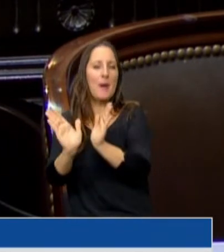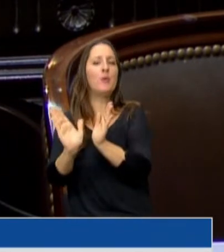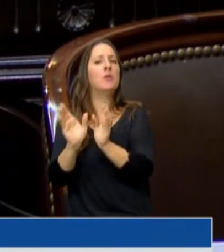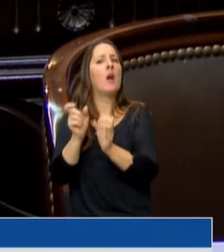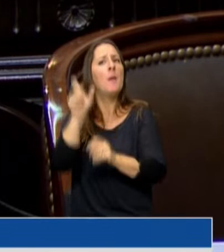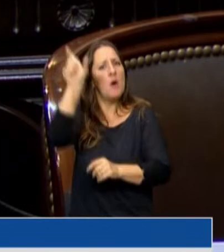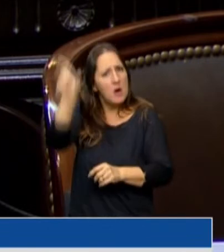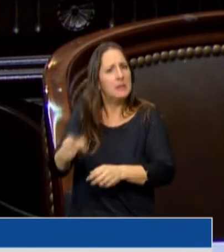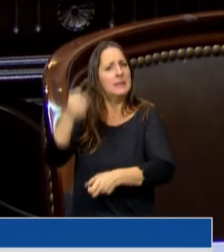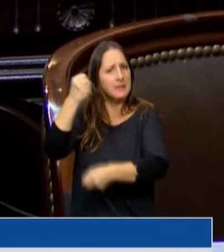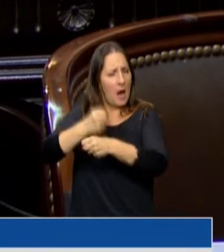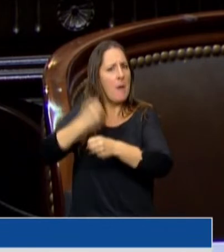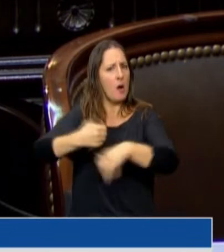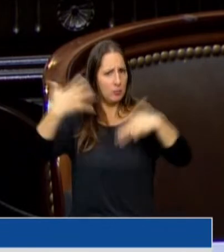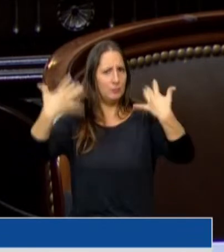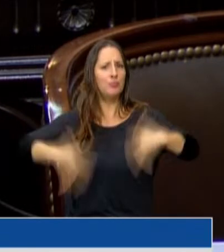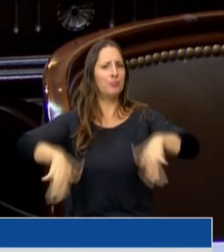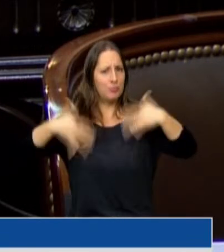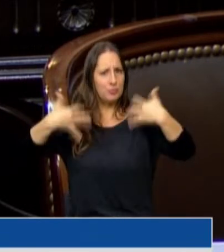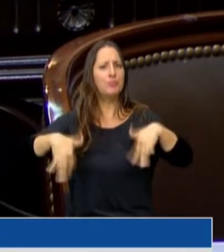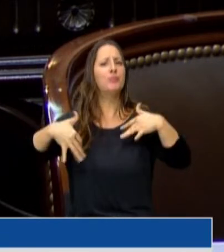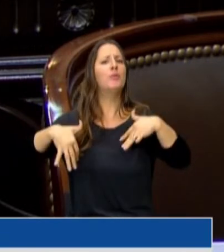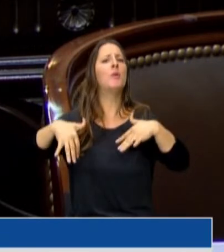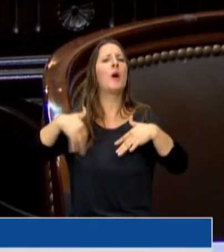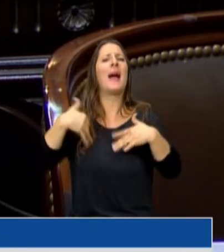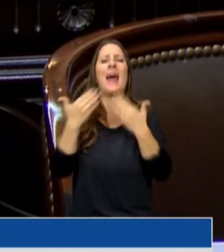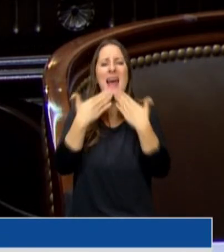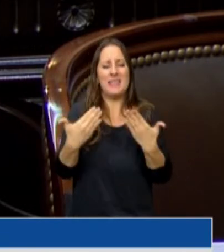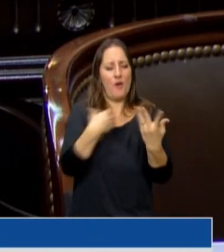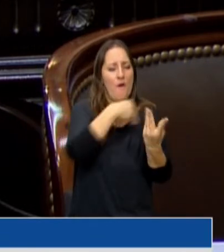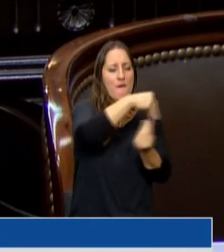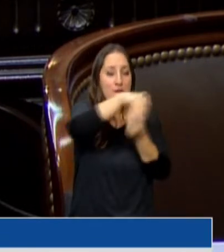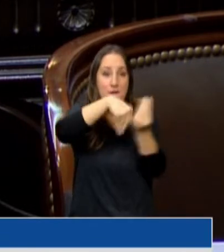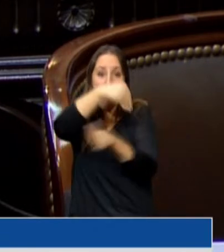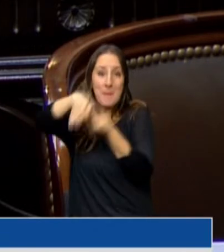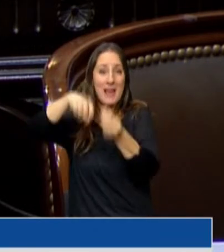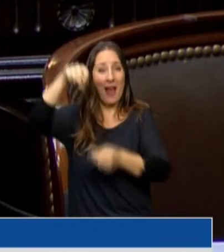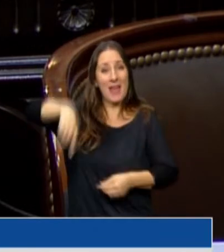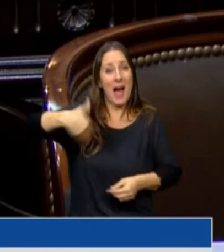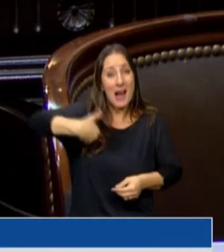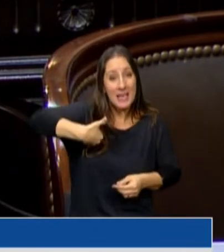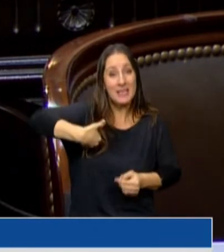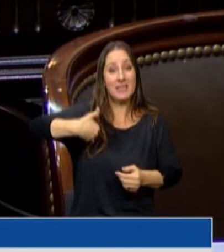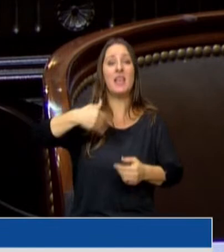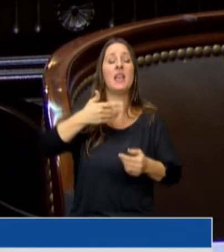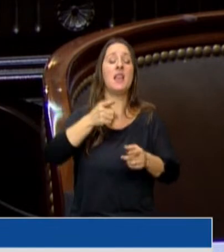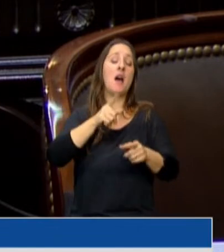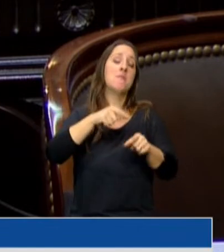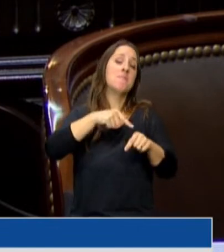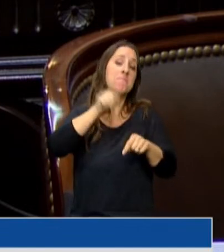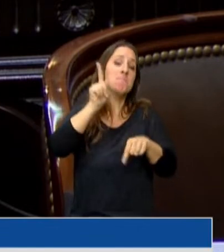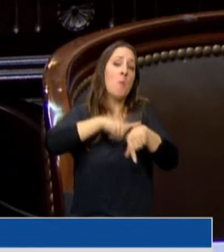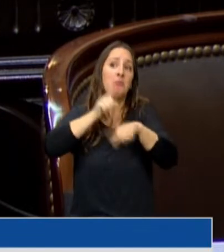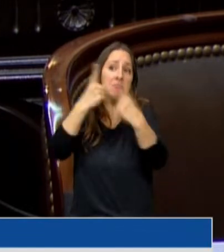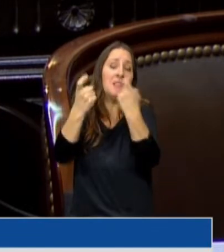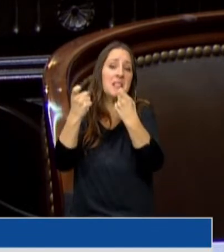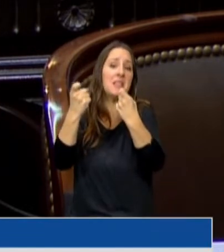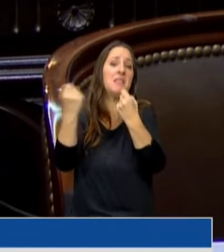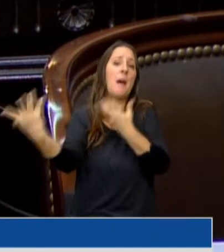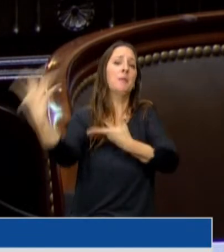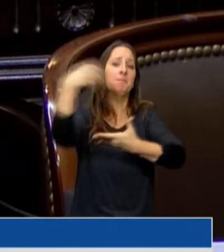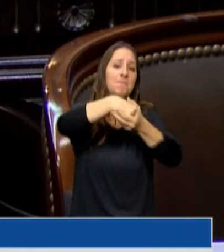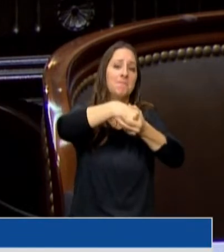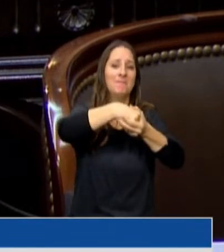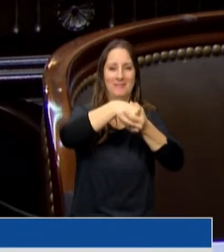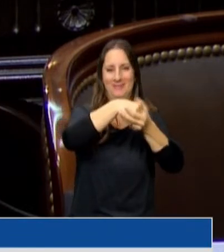la enorme tarea que realizan en nombre de todas las familias argentinas que alguna vez necesitamos